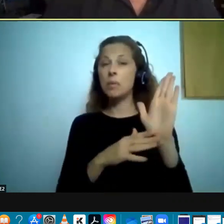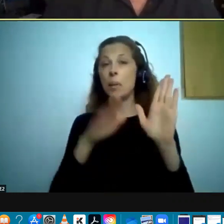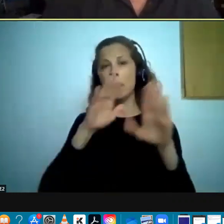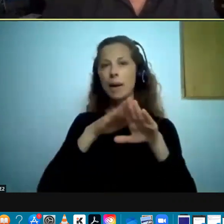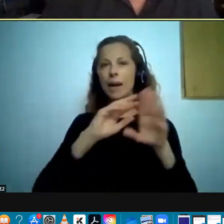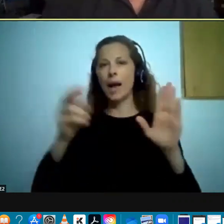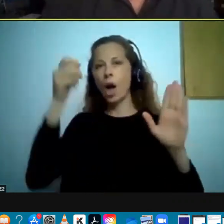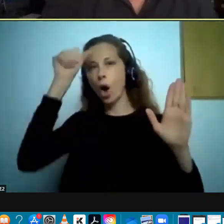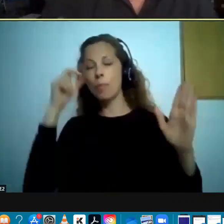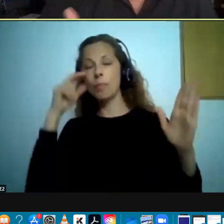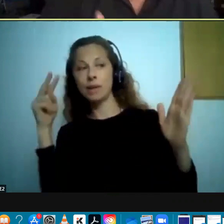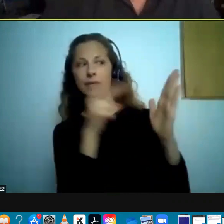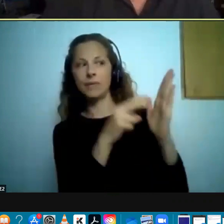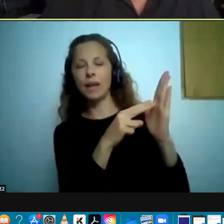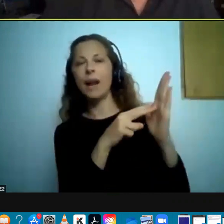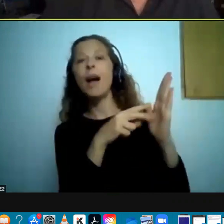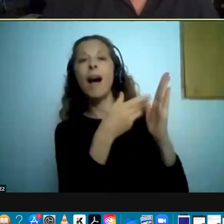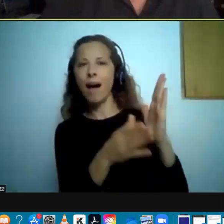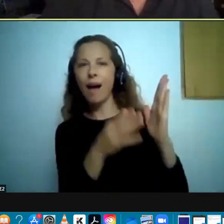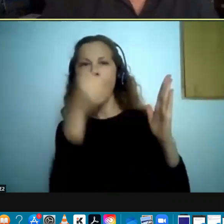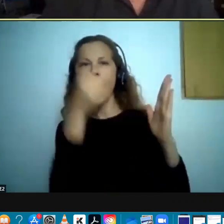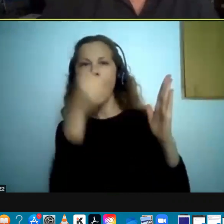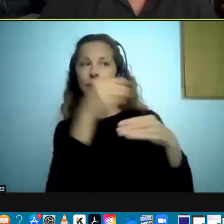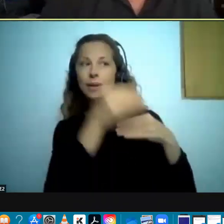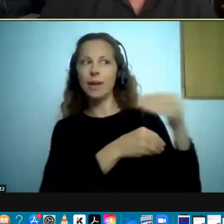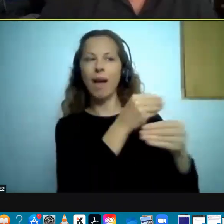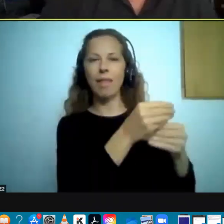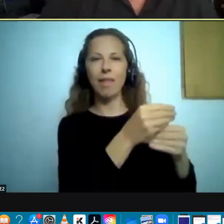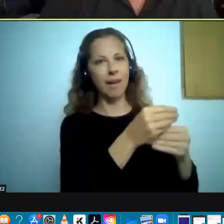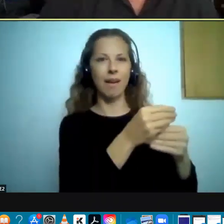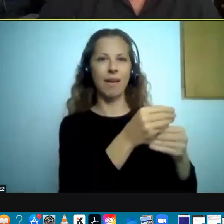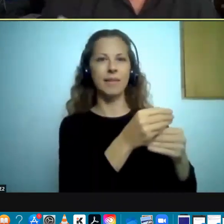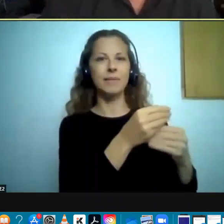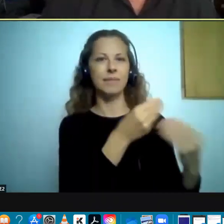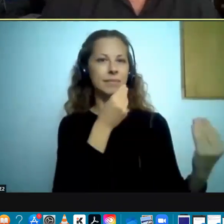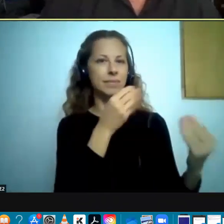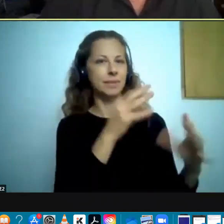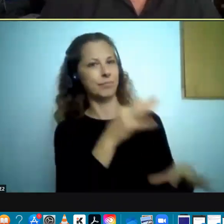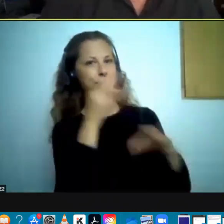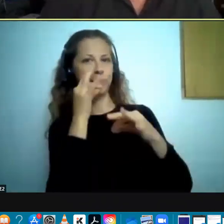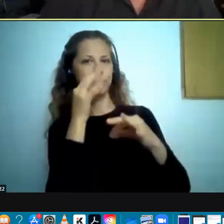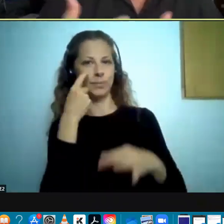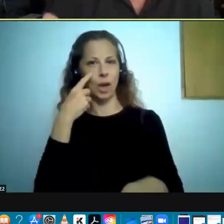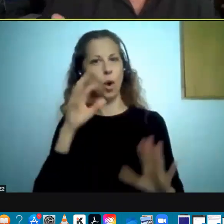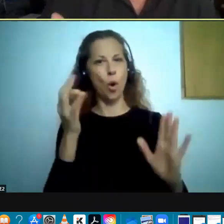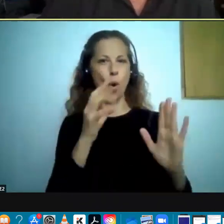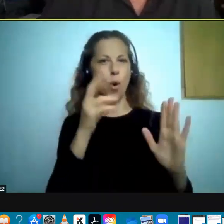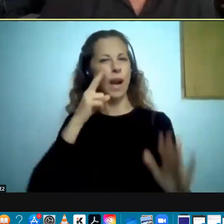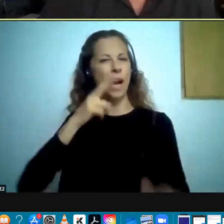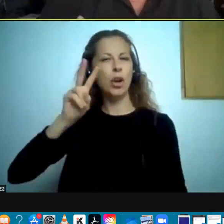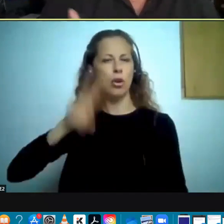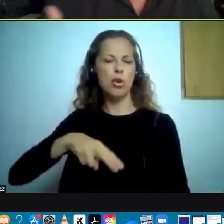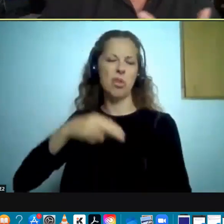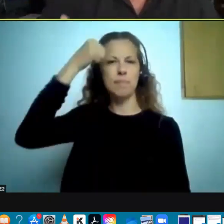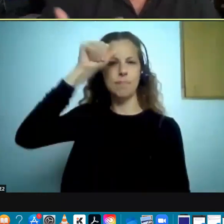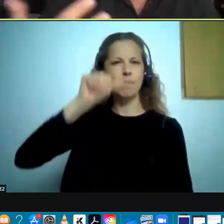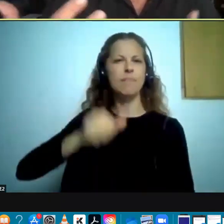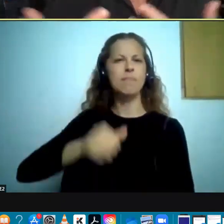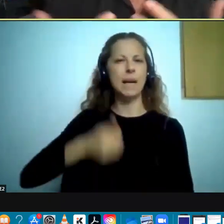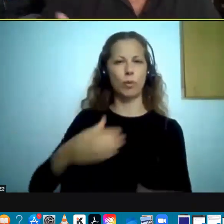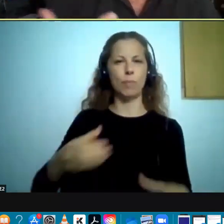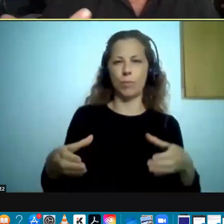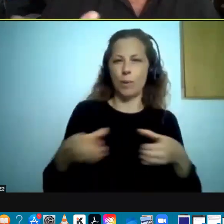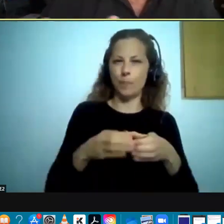o esos otros hombres han sido capaces de hacer y de esa manera ser reconocidos como más hombres dentro del grupo.